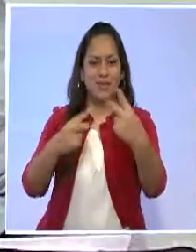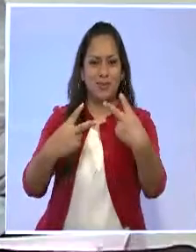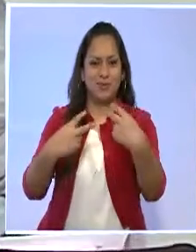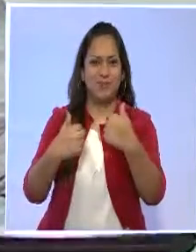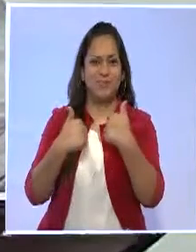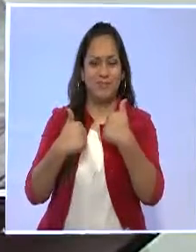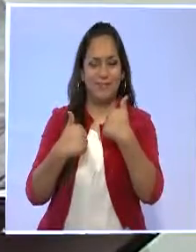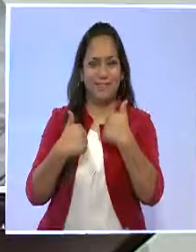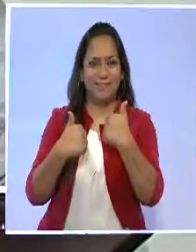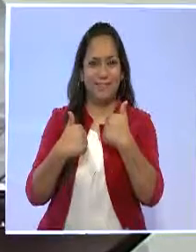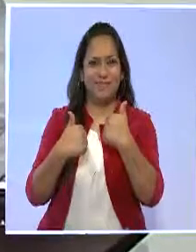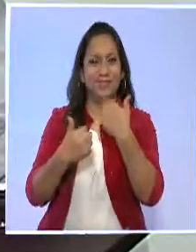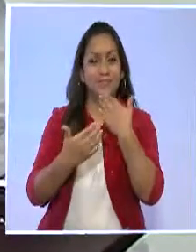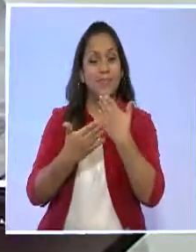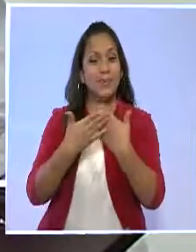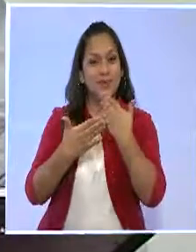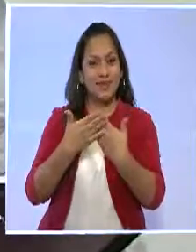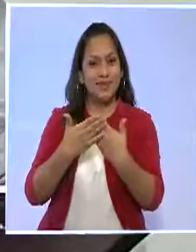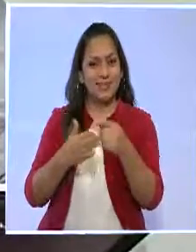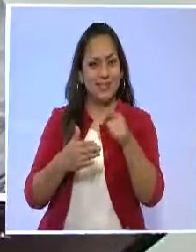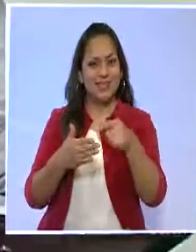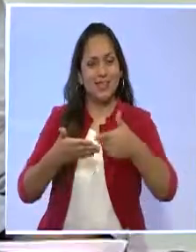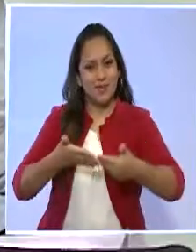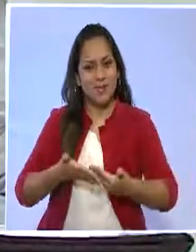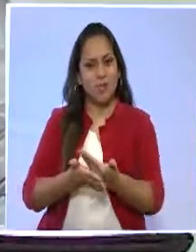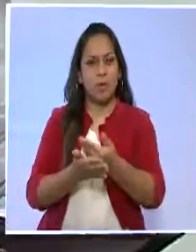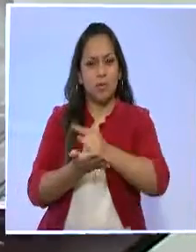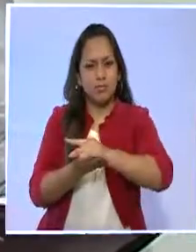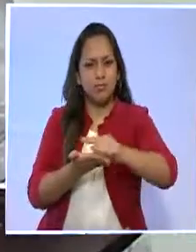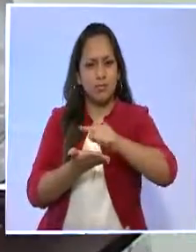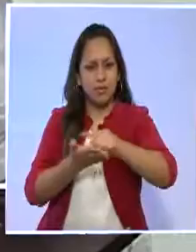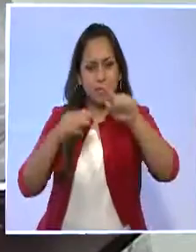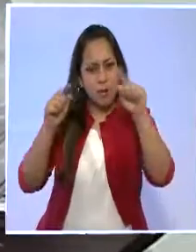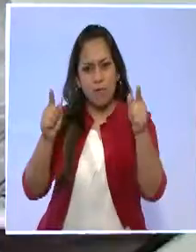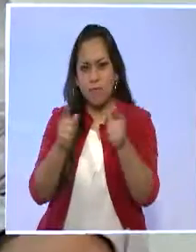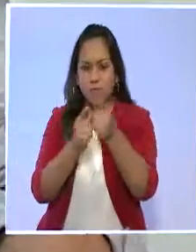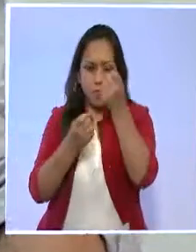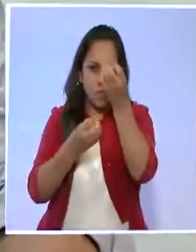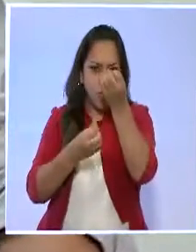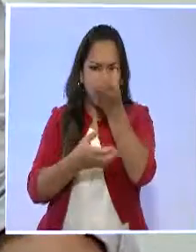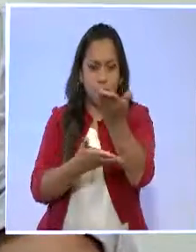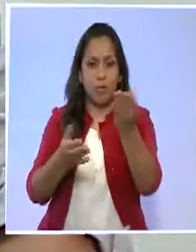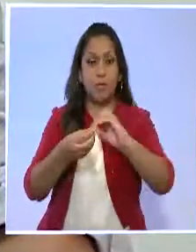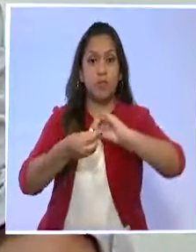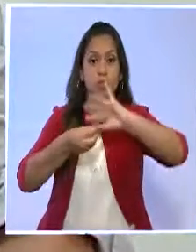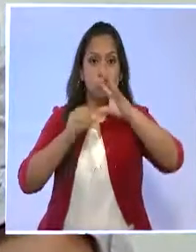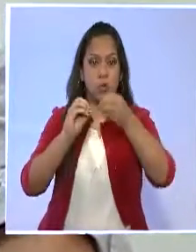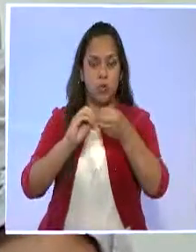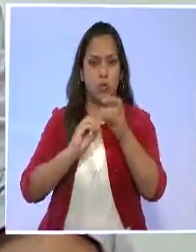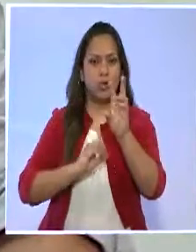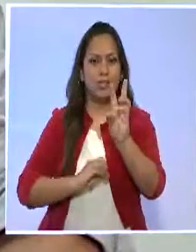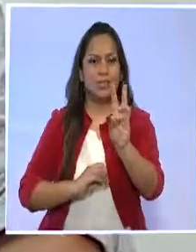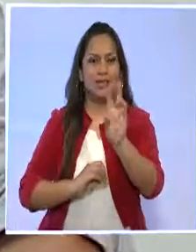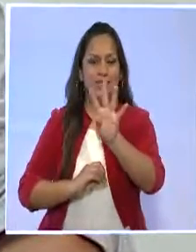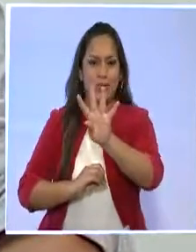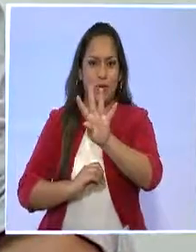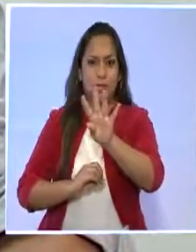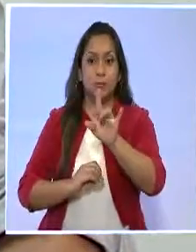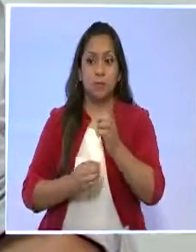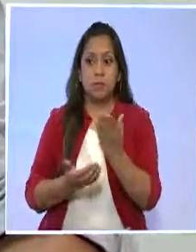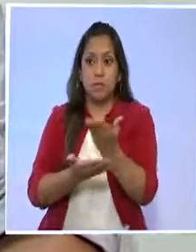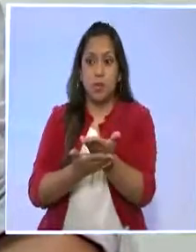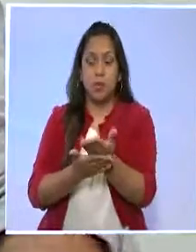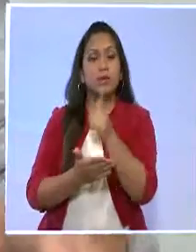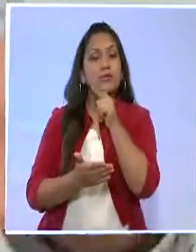gracias por recibirnos en este nuevo programa contigo de ley el número 54 esta es una iniciativa de la presidenta de la asamblea nacional